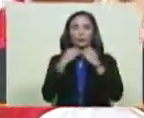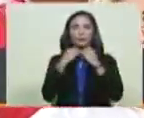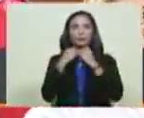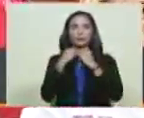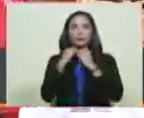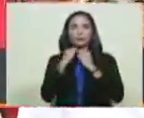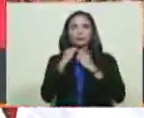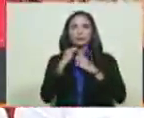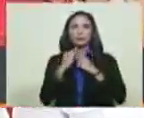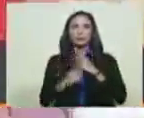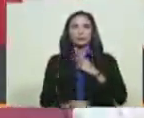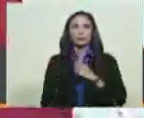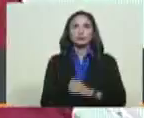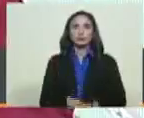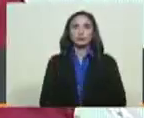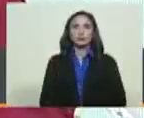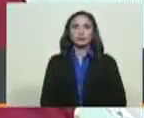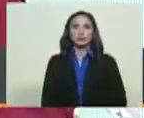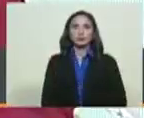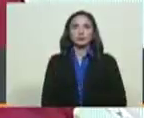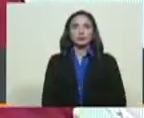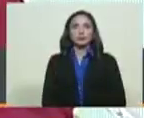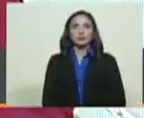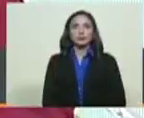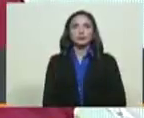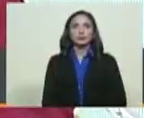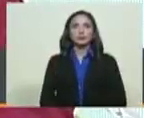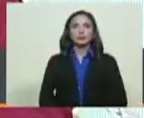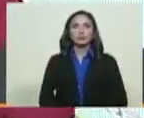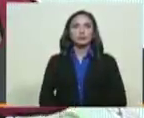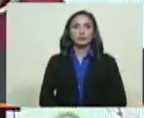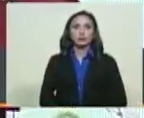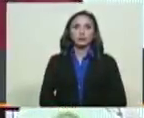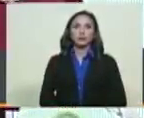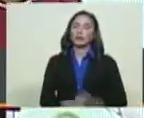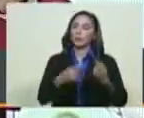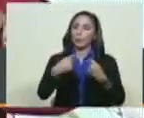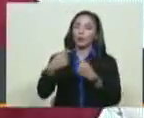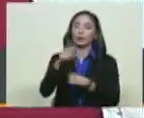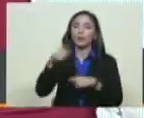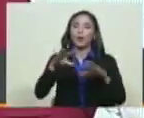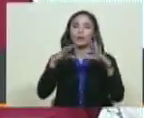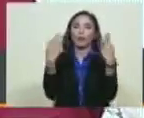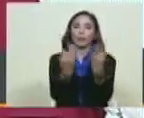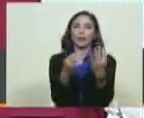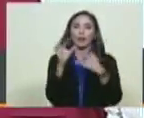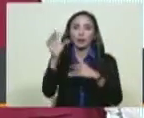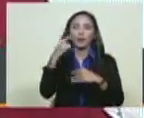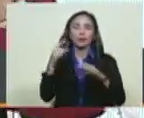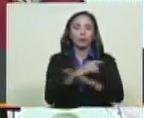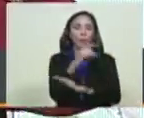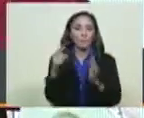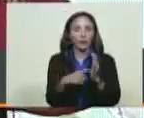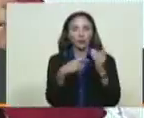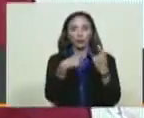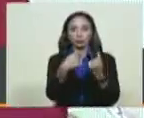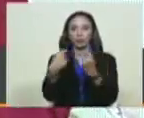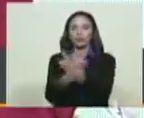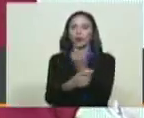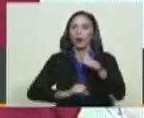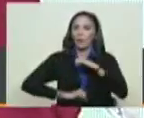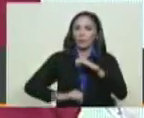y hemos pagado los subsidios directos de hogares de la patria de parto